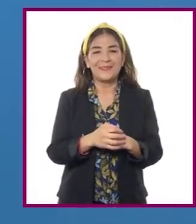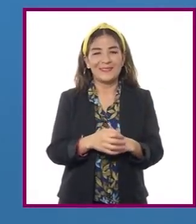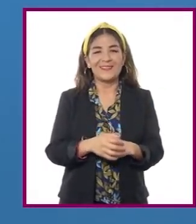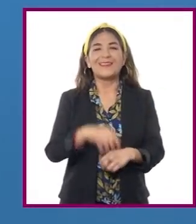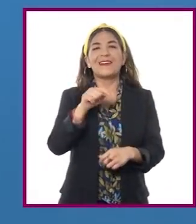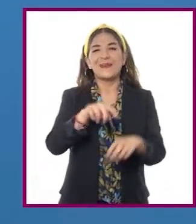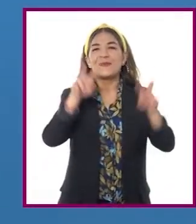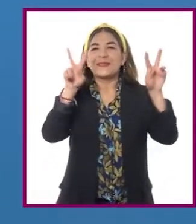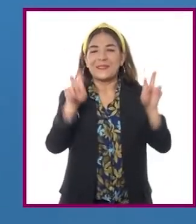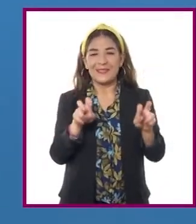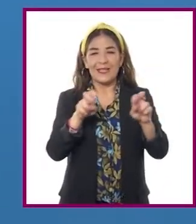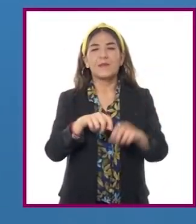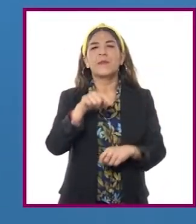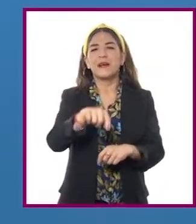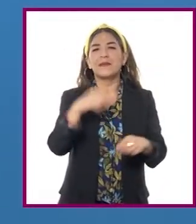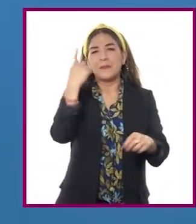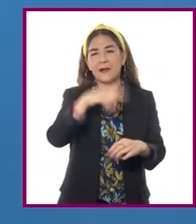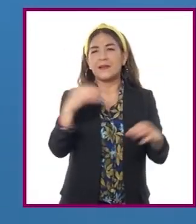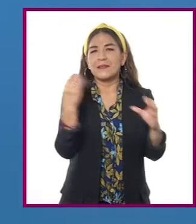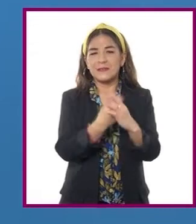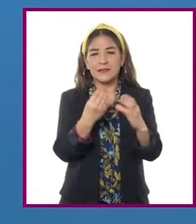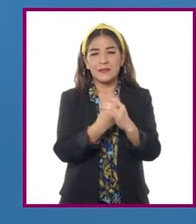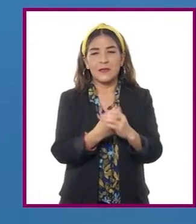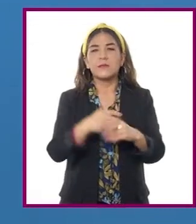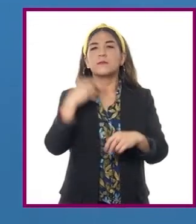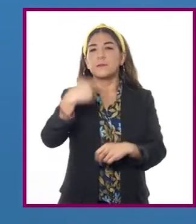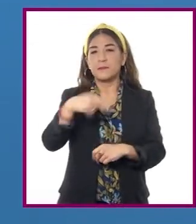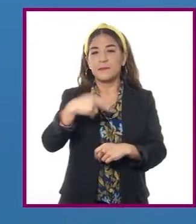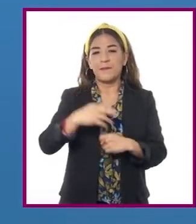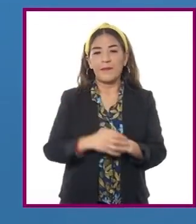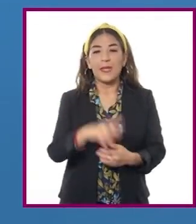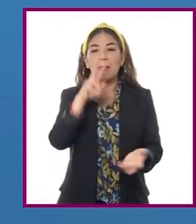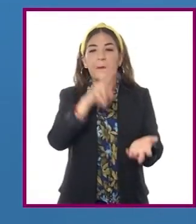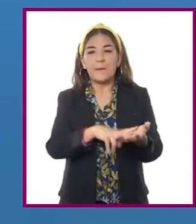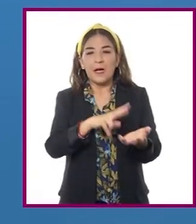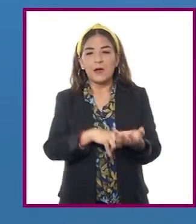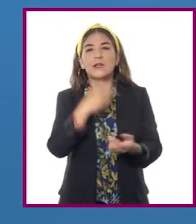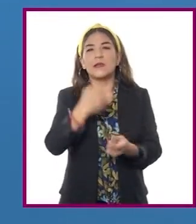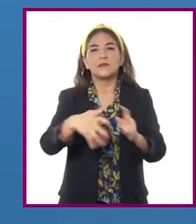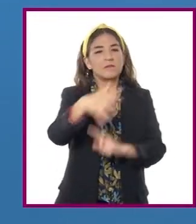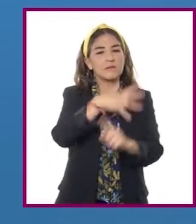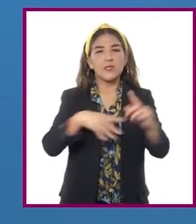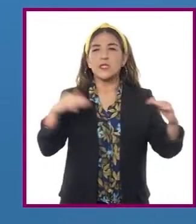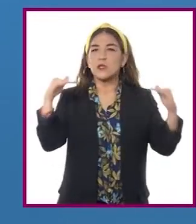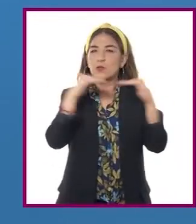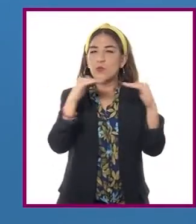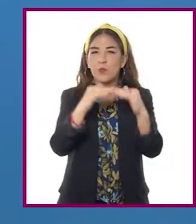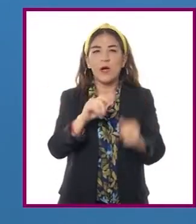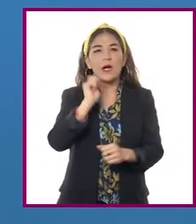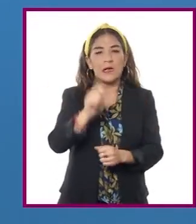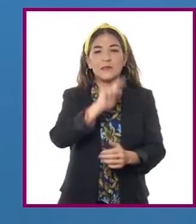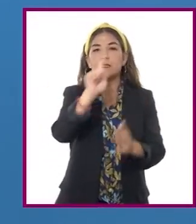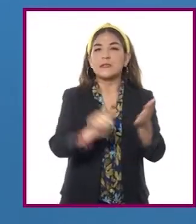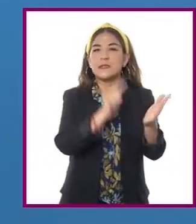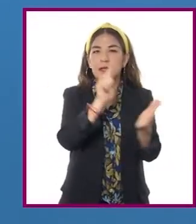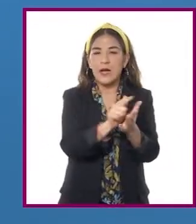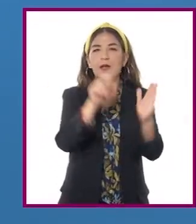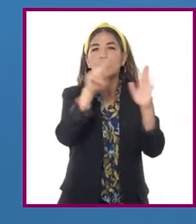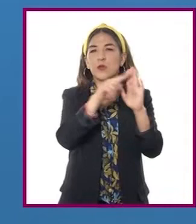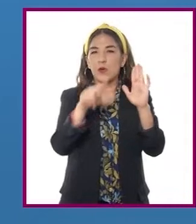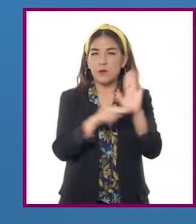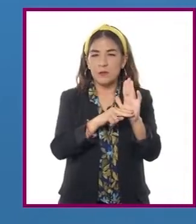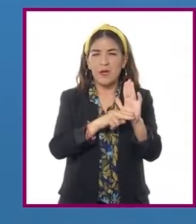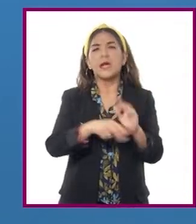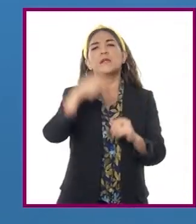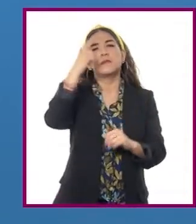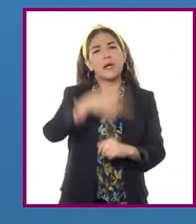que abordaremos en esta sesión se titula El valor de la imparcialidad de las leyes y normas, y en él